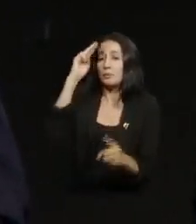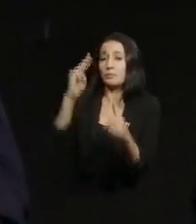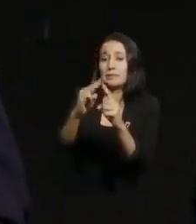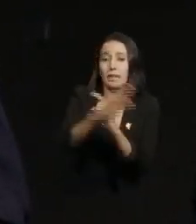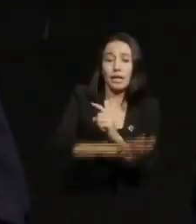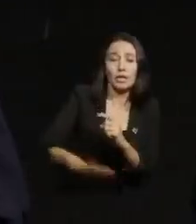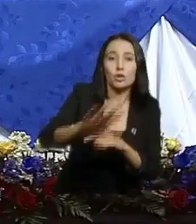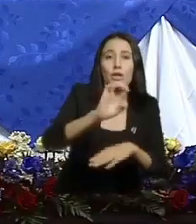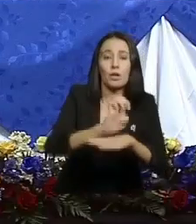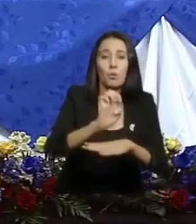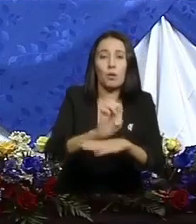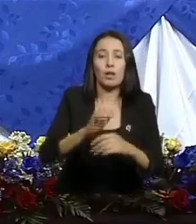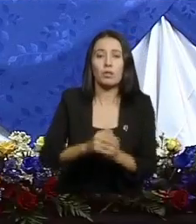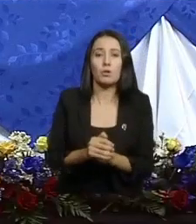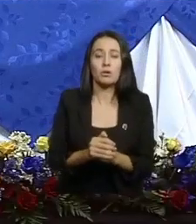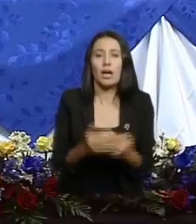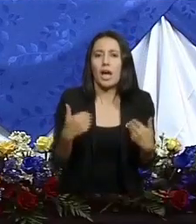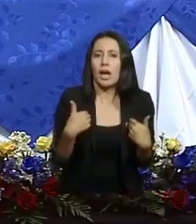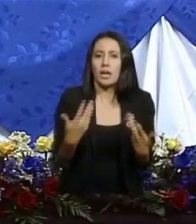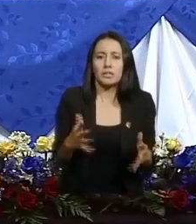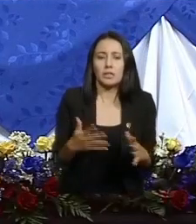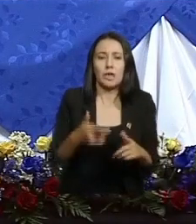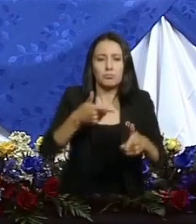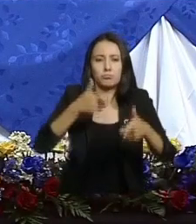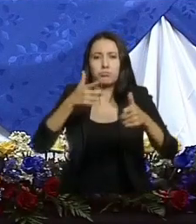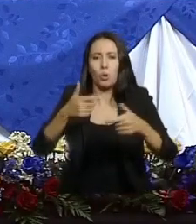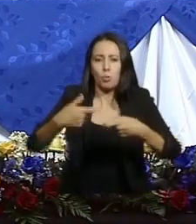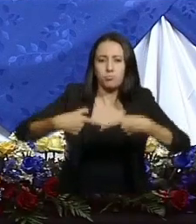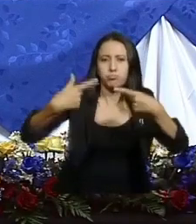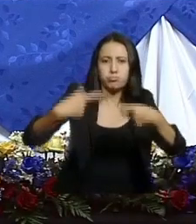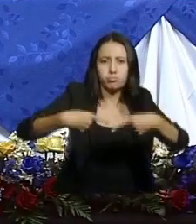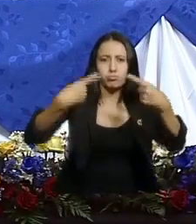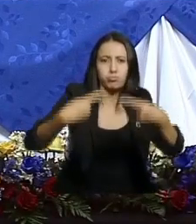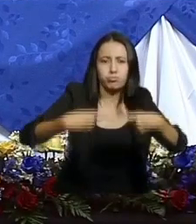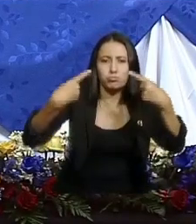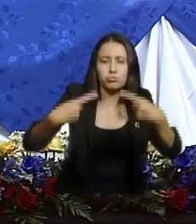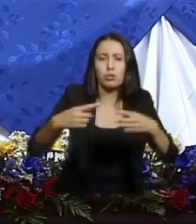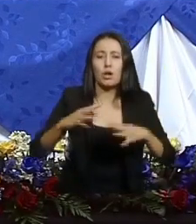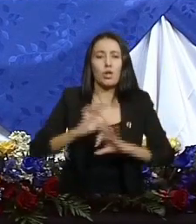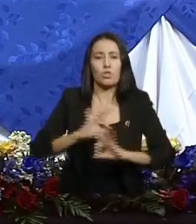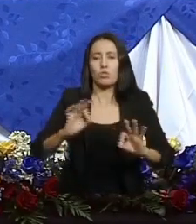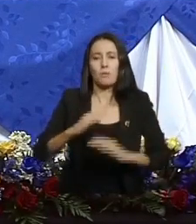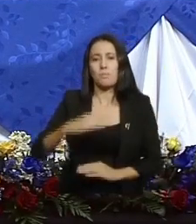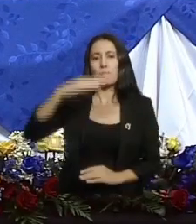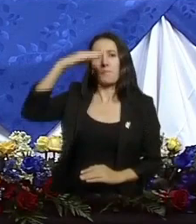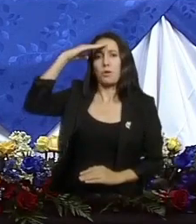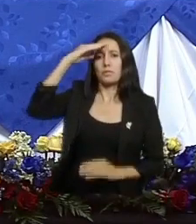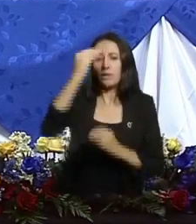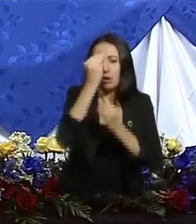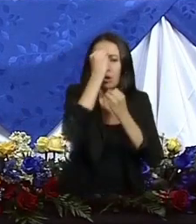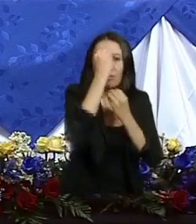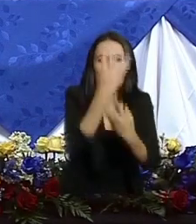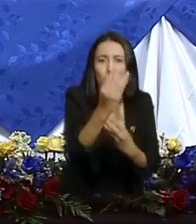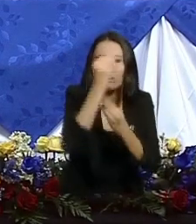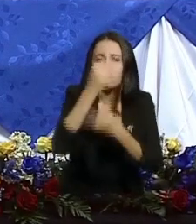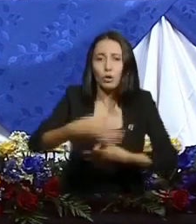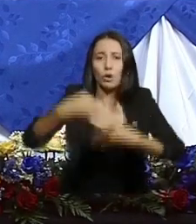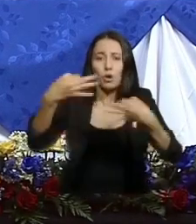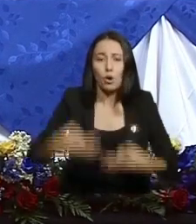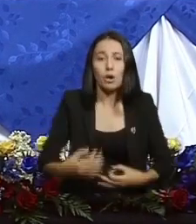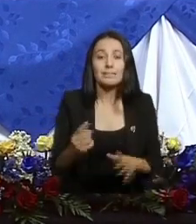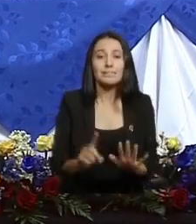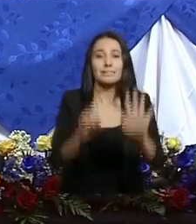país, tampoco han existido atentados. Por favor, llevarse por fuentes oficiales. Lo único que se tuvo son 6